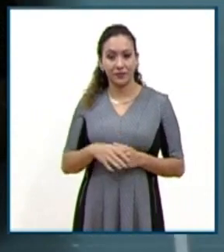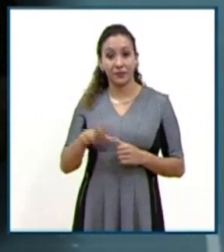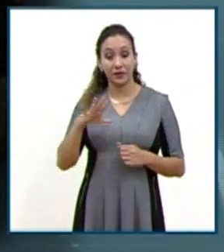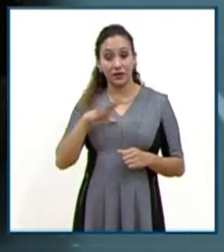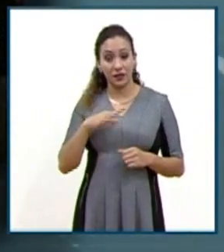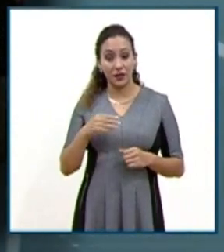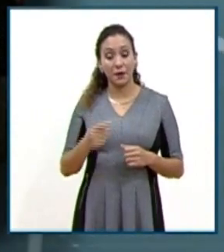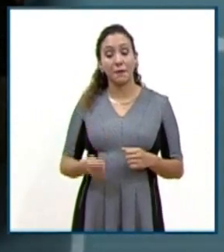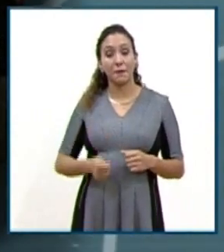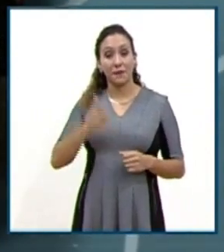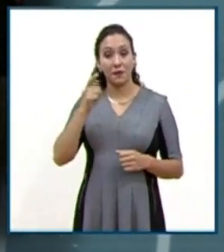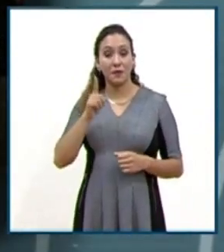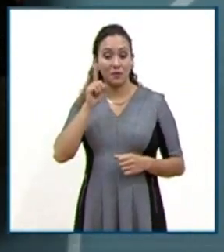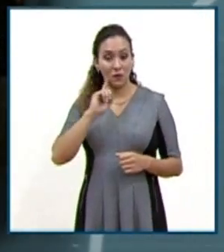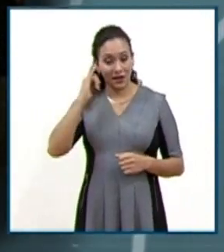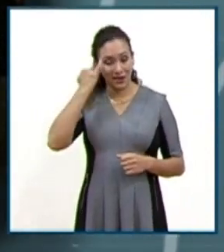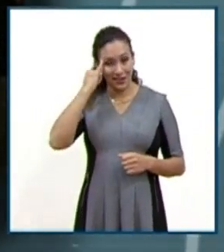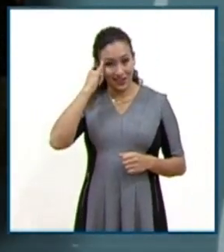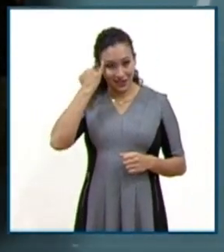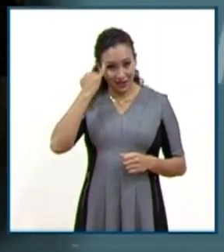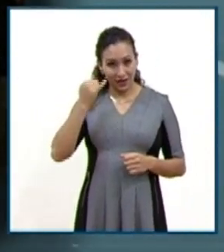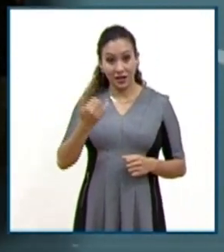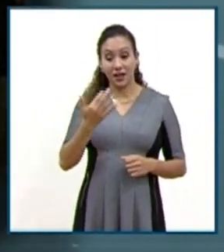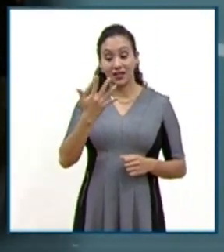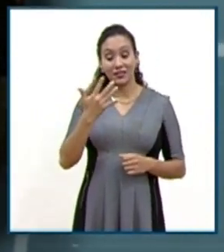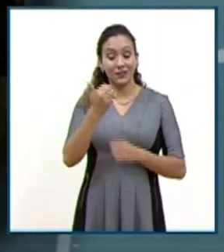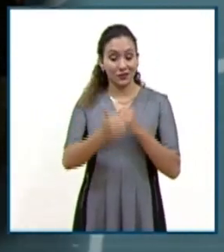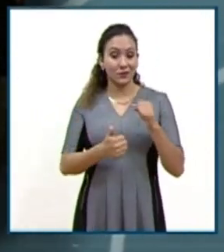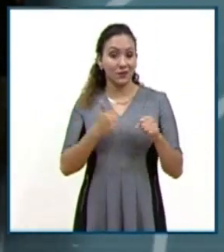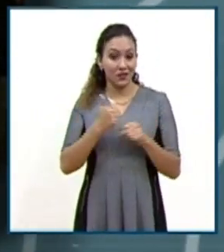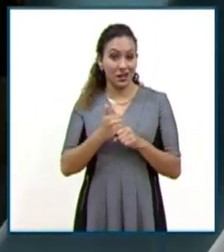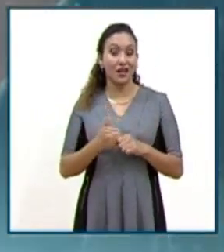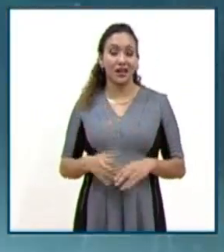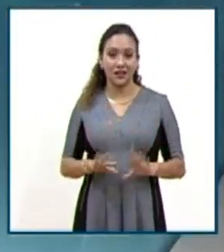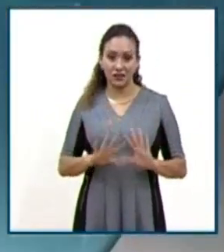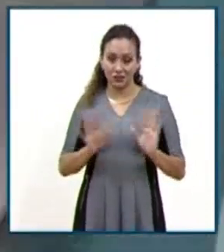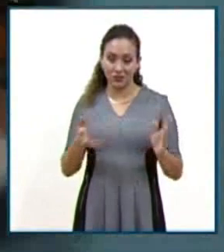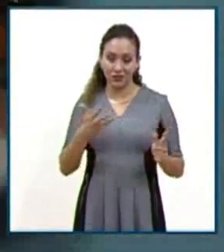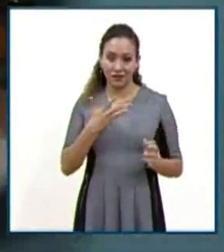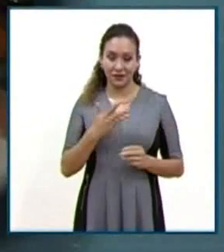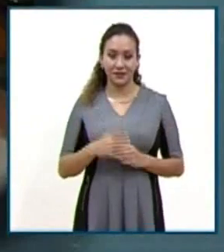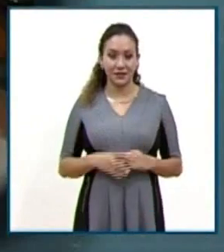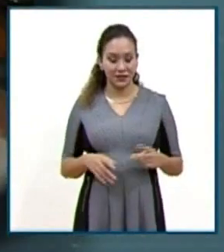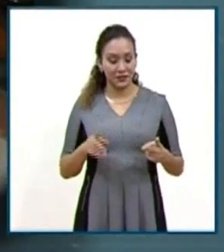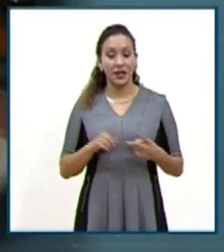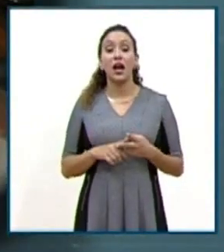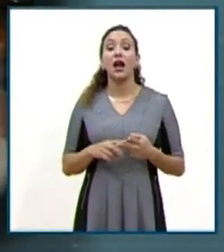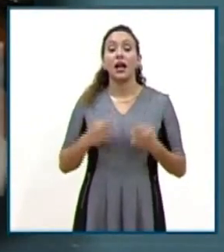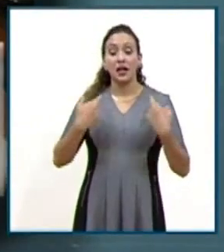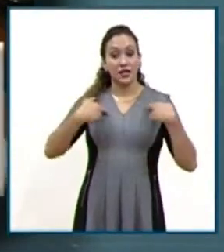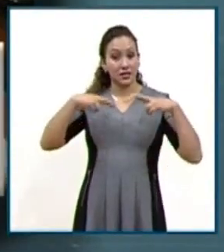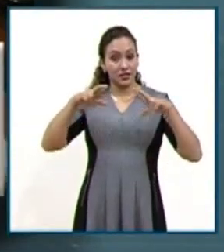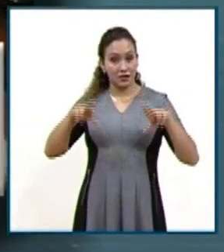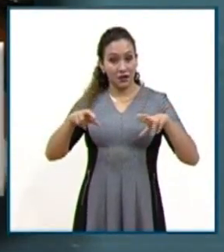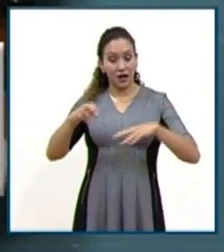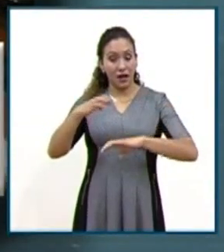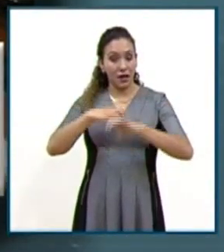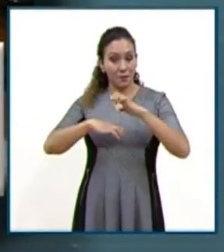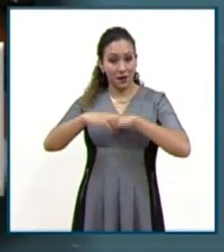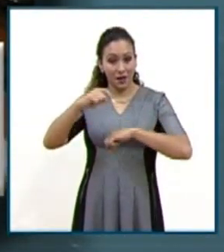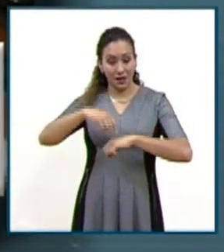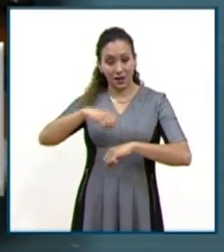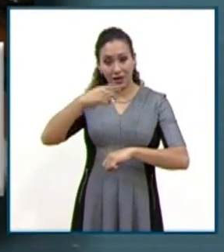Ello porque al no realizar el estudio de la disposición señalada, la sentencia impugnada careció de exhaustividad y de enfoque de género,